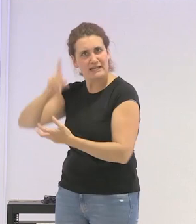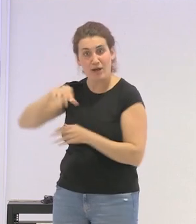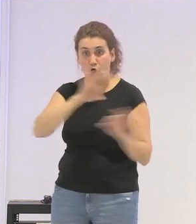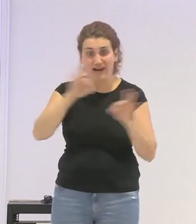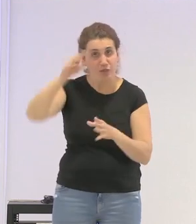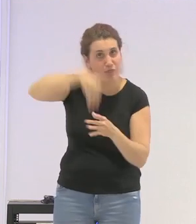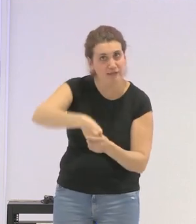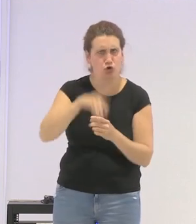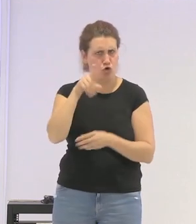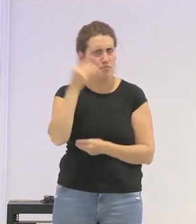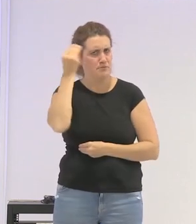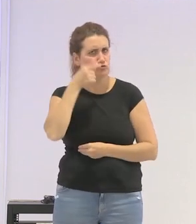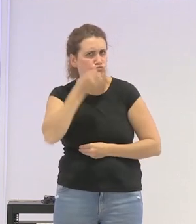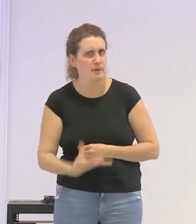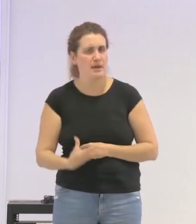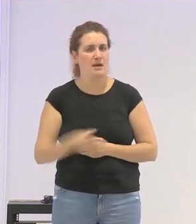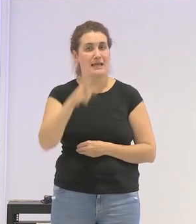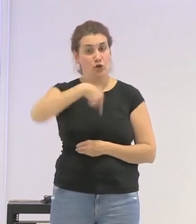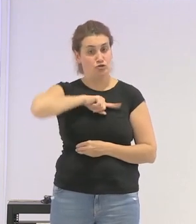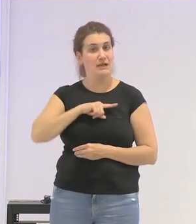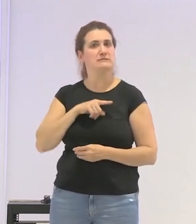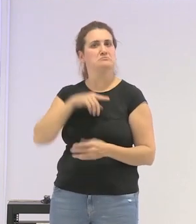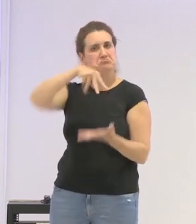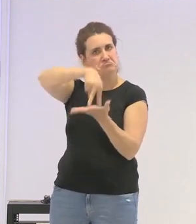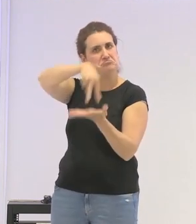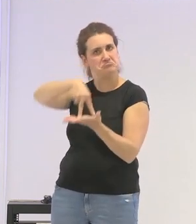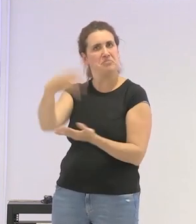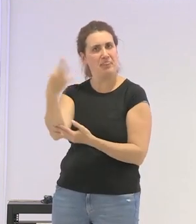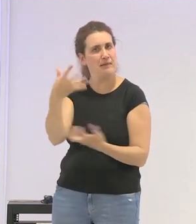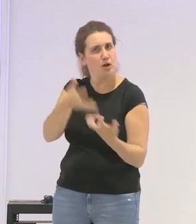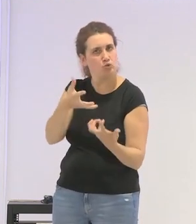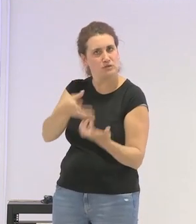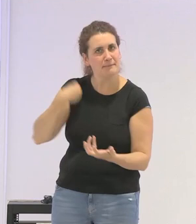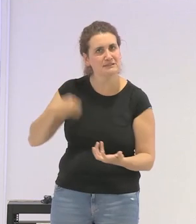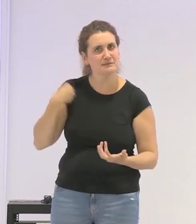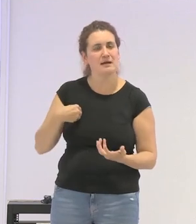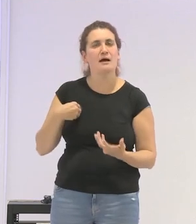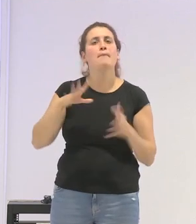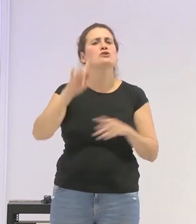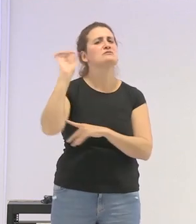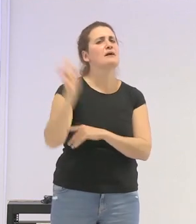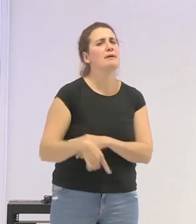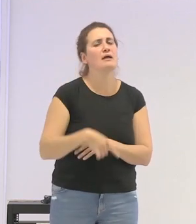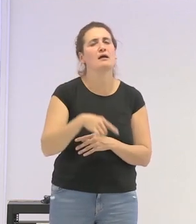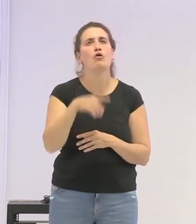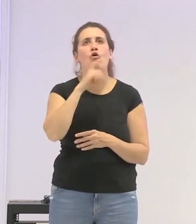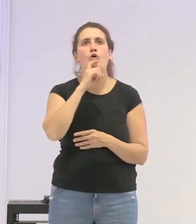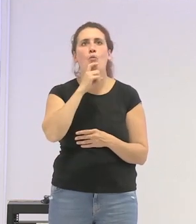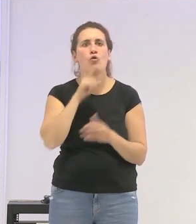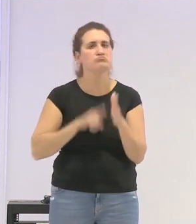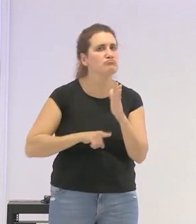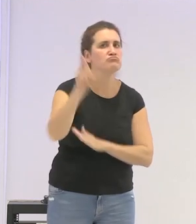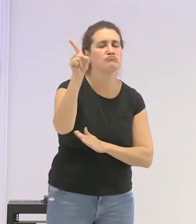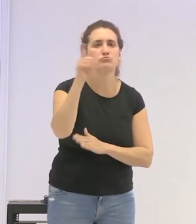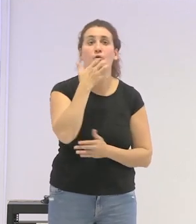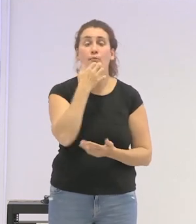que eso está muy bien, tenemos que estar presentes en esas luchas. Y luego también cómo han proliferado, por ejemplo, en